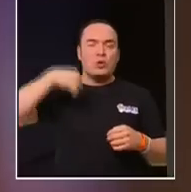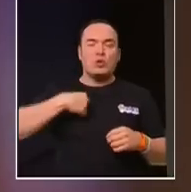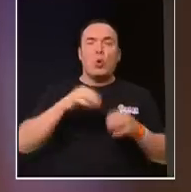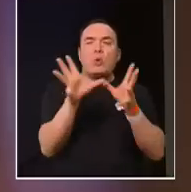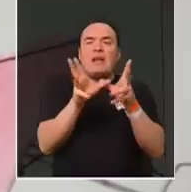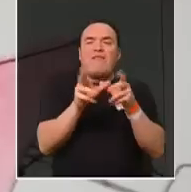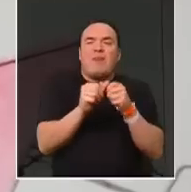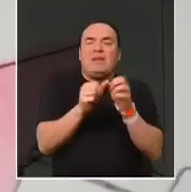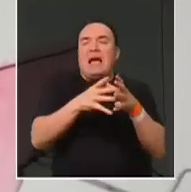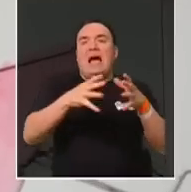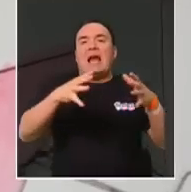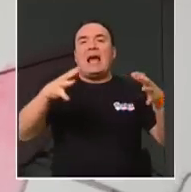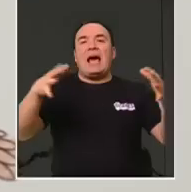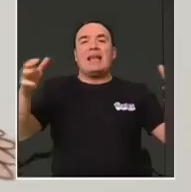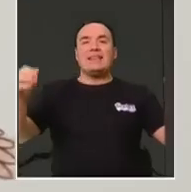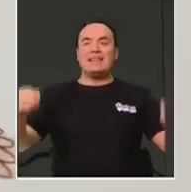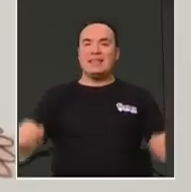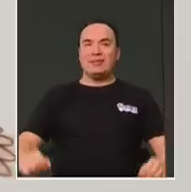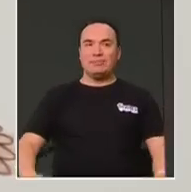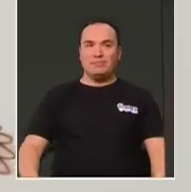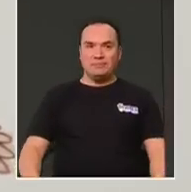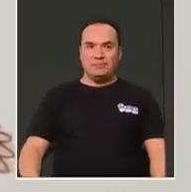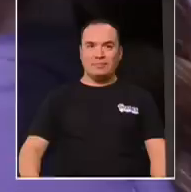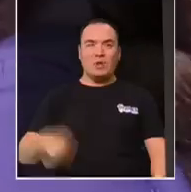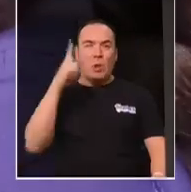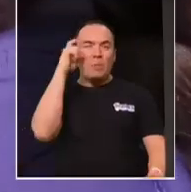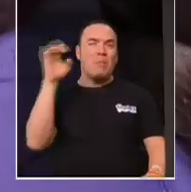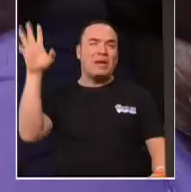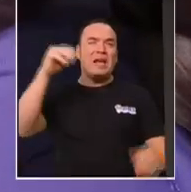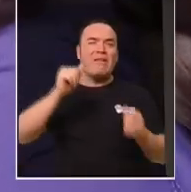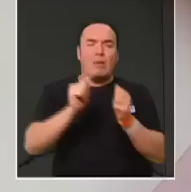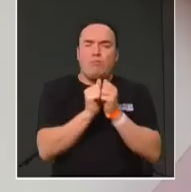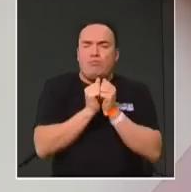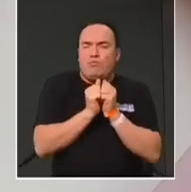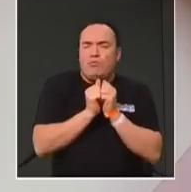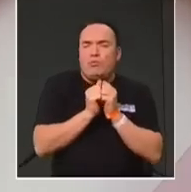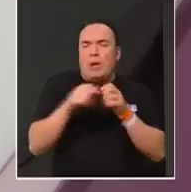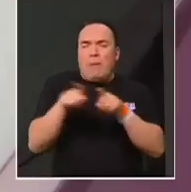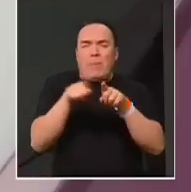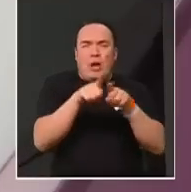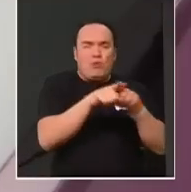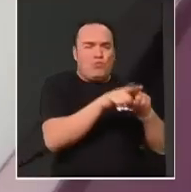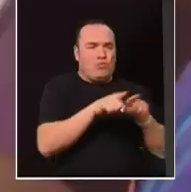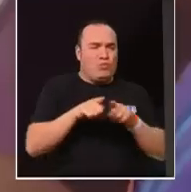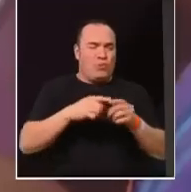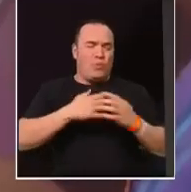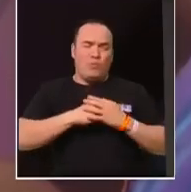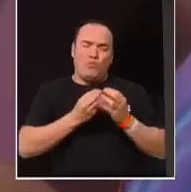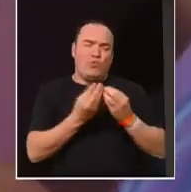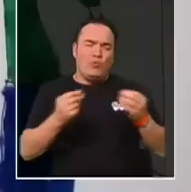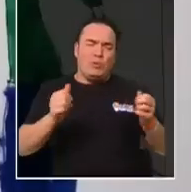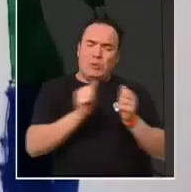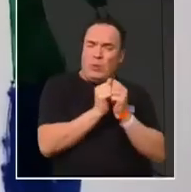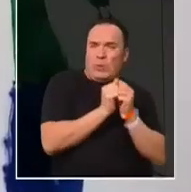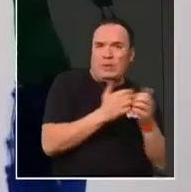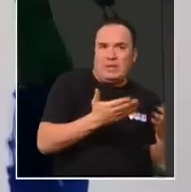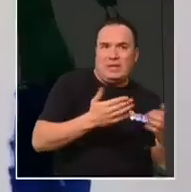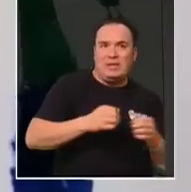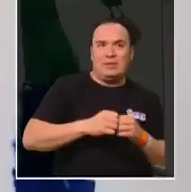tener una familia grande. Me imaginaba con muchos hermanitos. Yo le dije a mi papá,